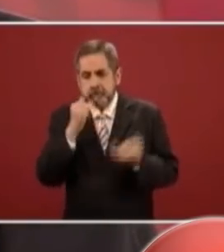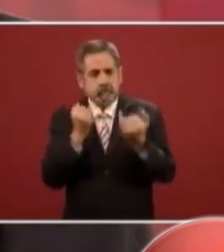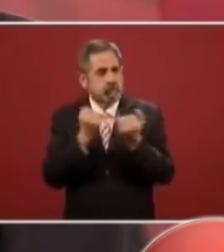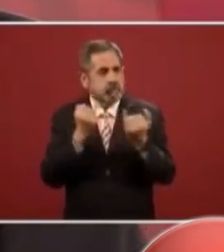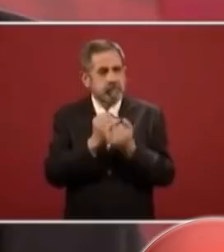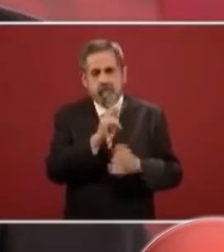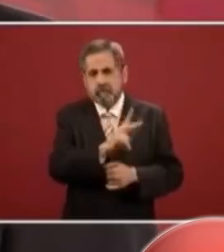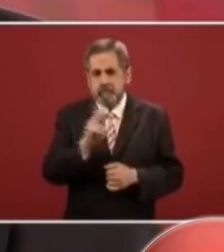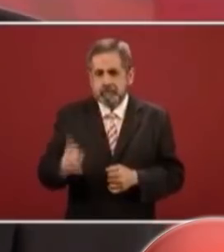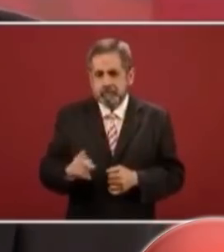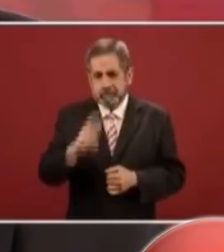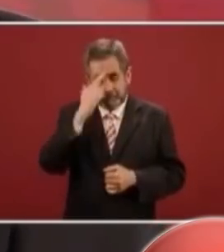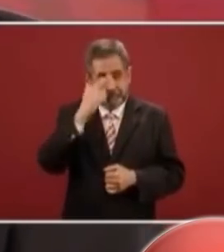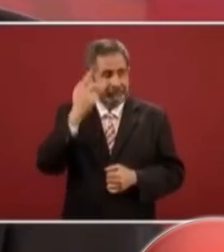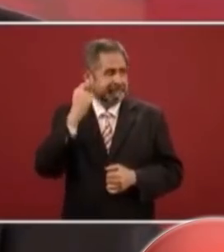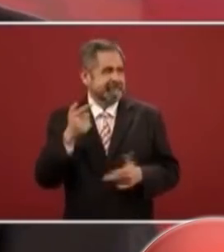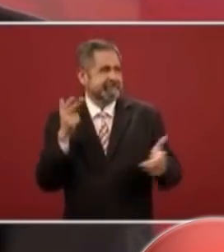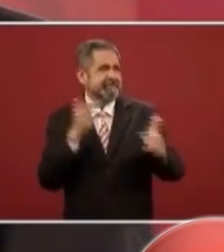los feminicidios.